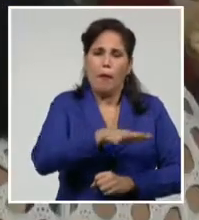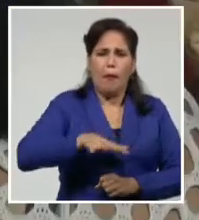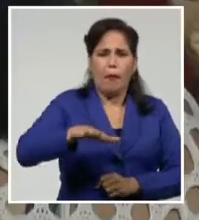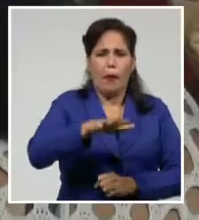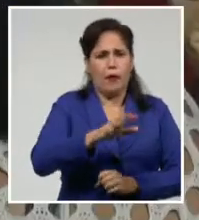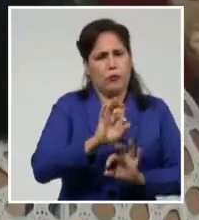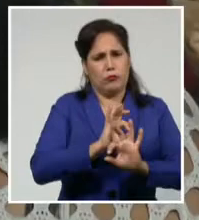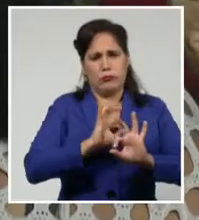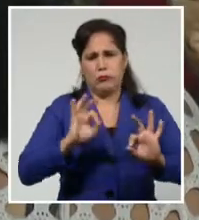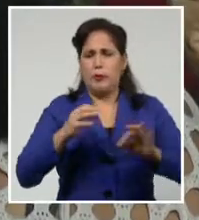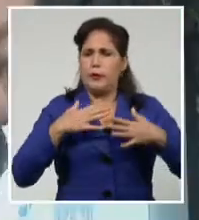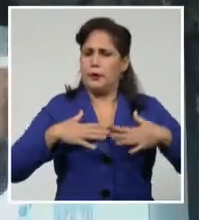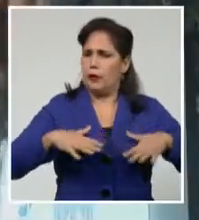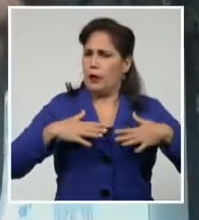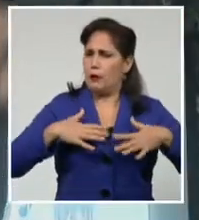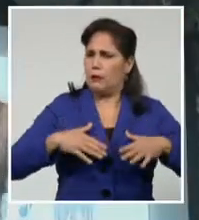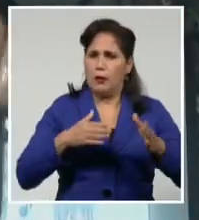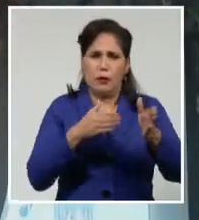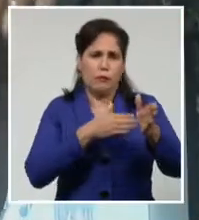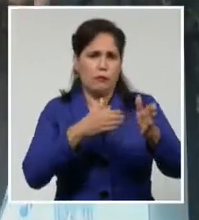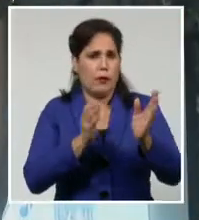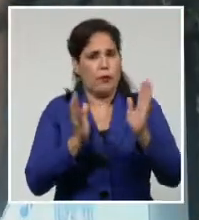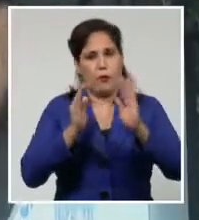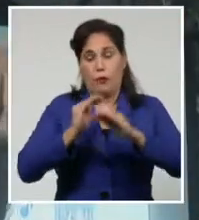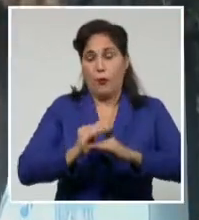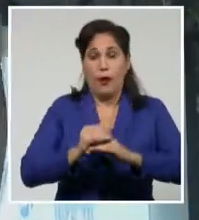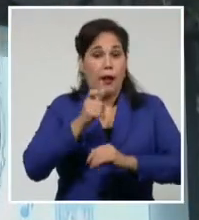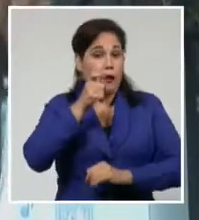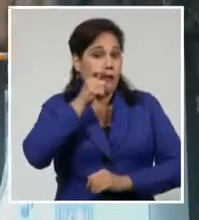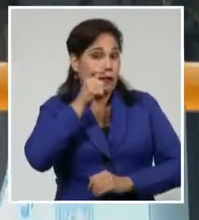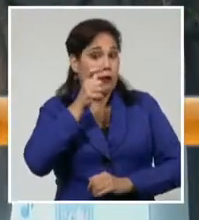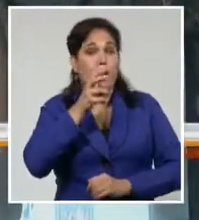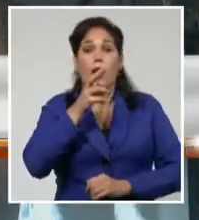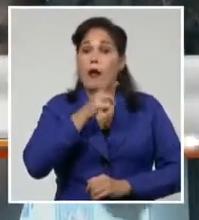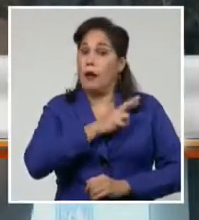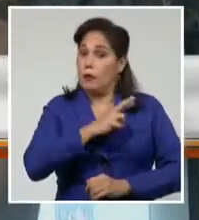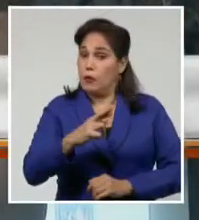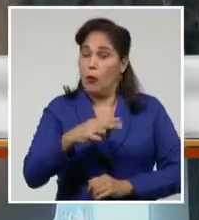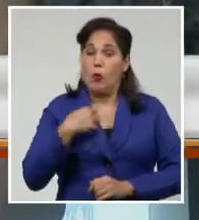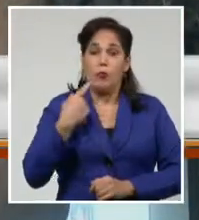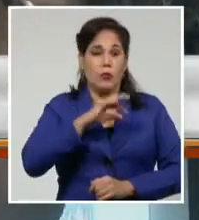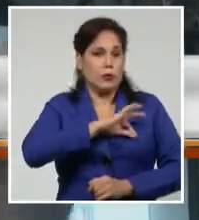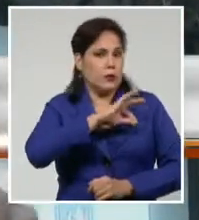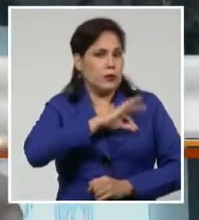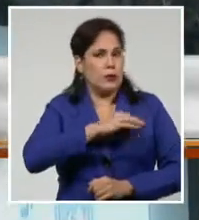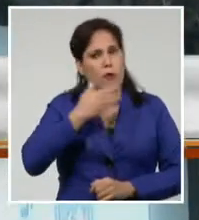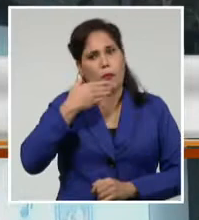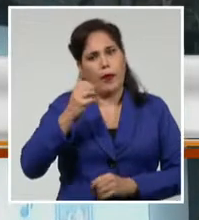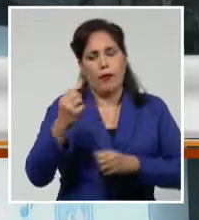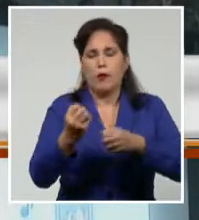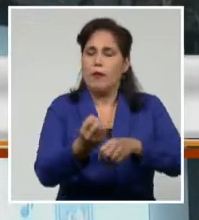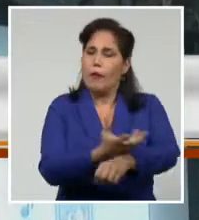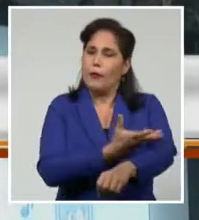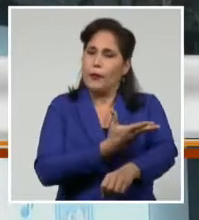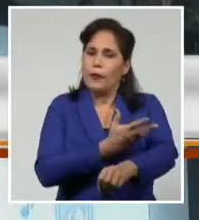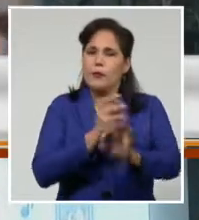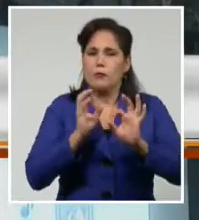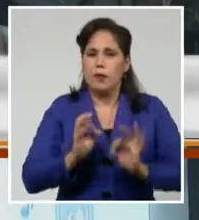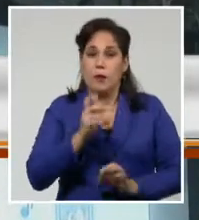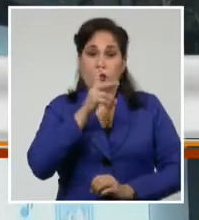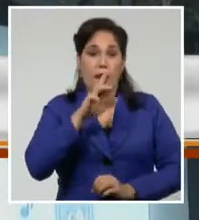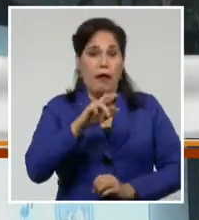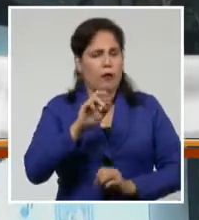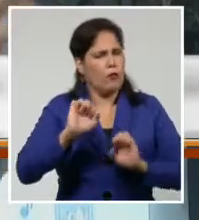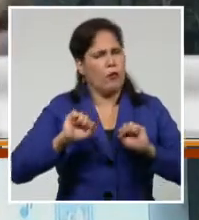sano y de tranquilidad. La vigilancia revolucionaria es algo de lo que los CR nos sentimos y nos sentiremos cada vez más orgullosos.